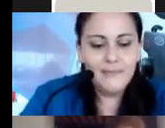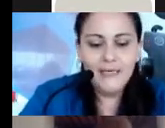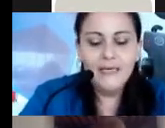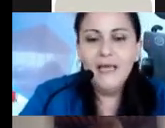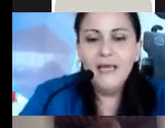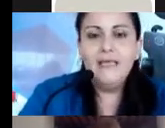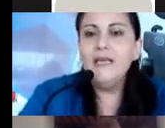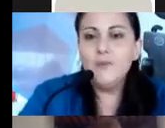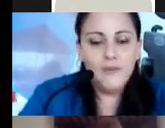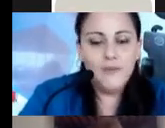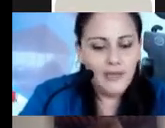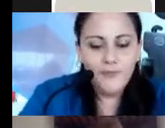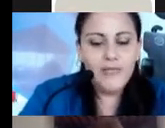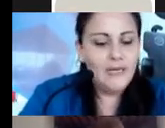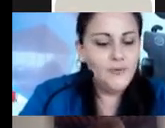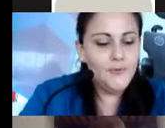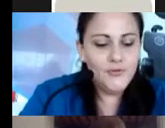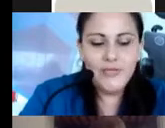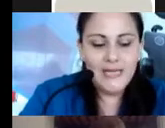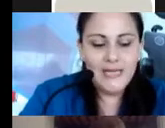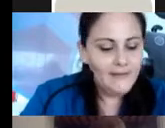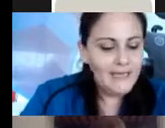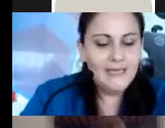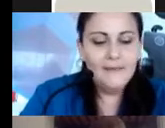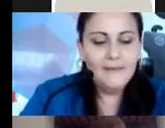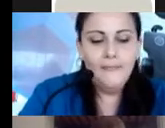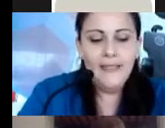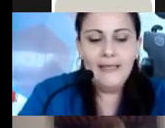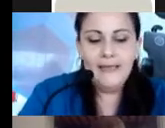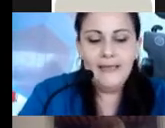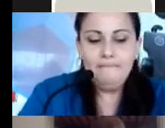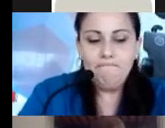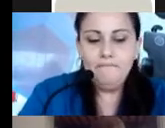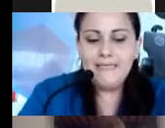alterar también y eso me va a influir en la posición de la cabeza.